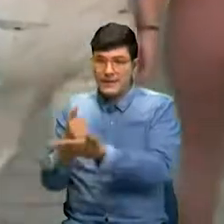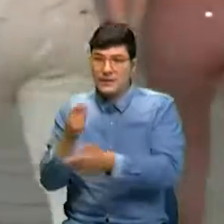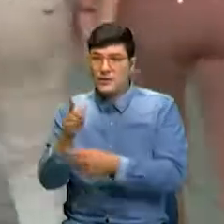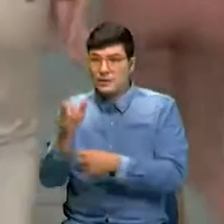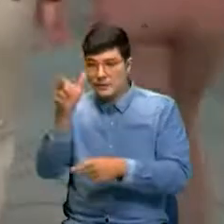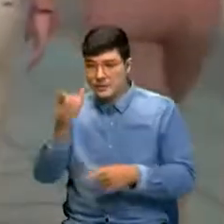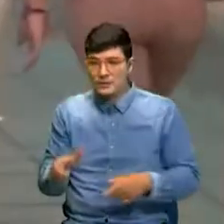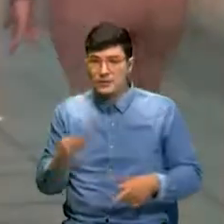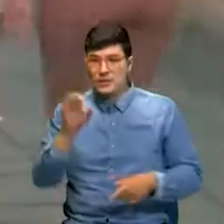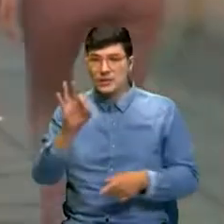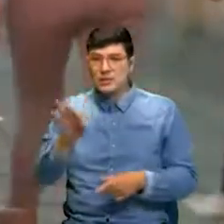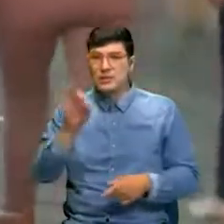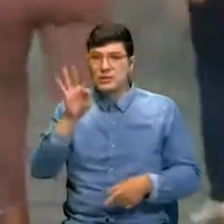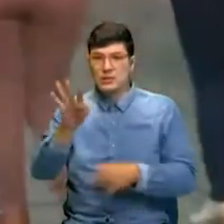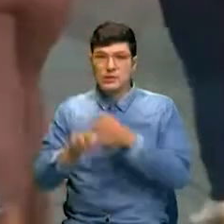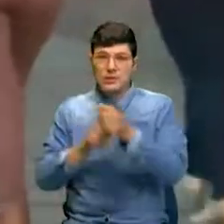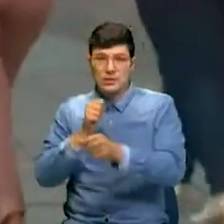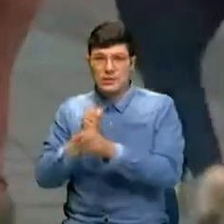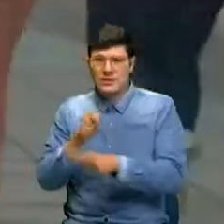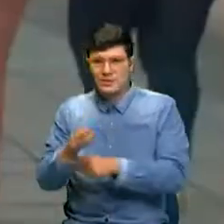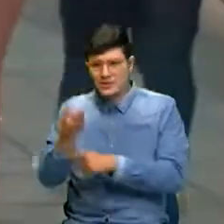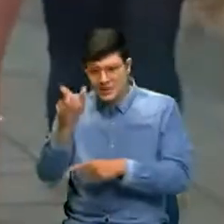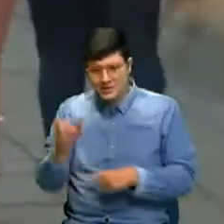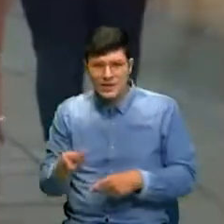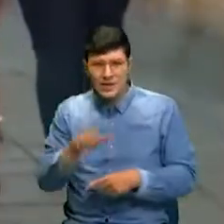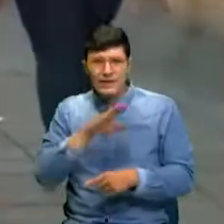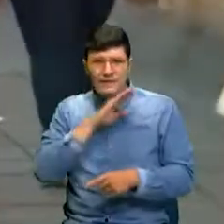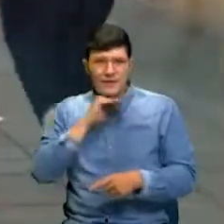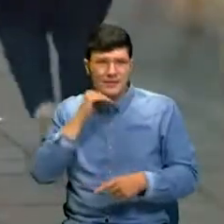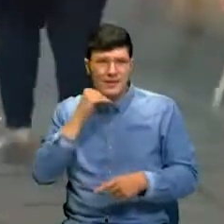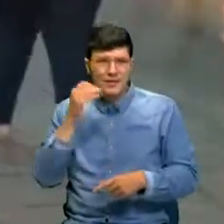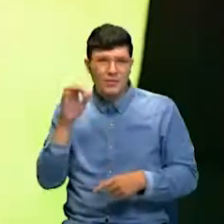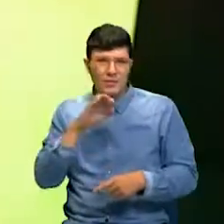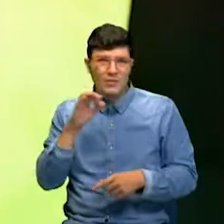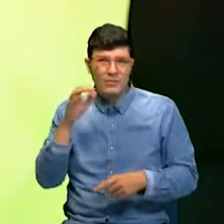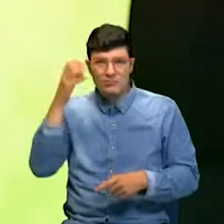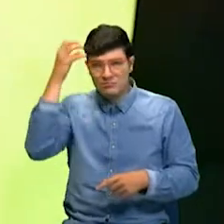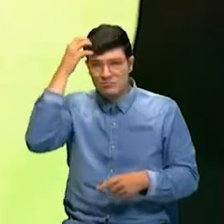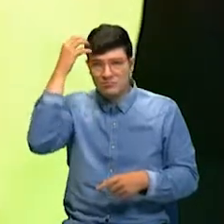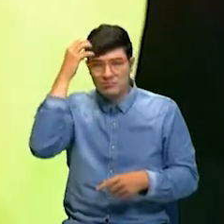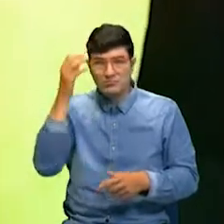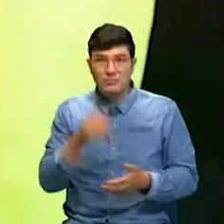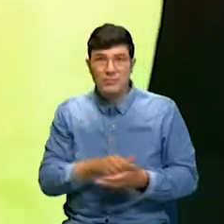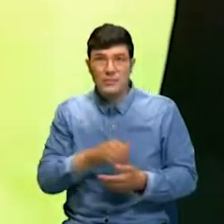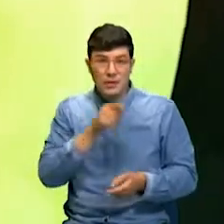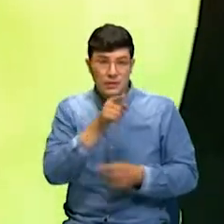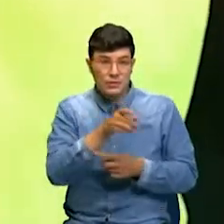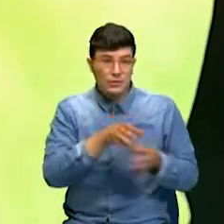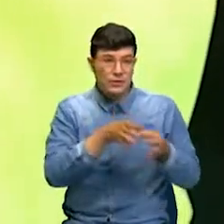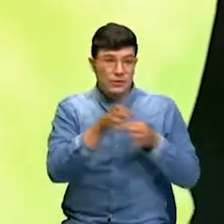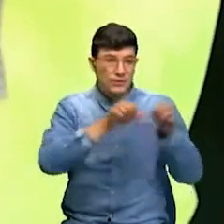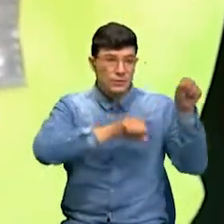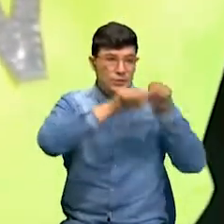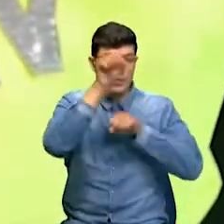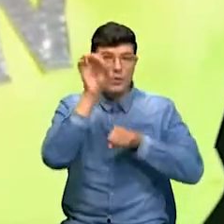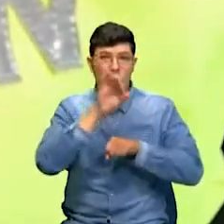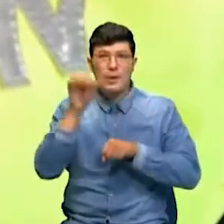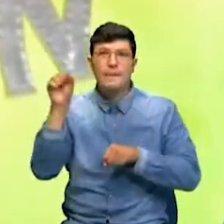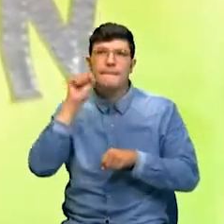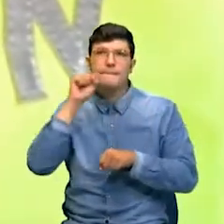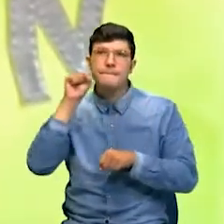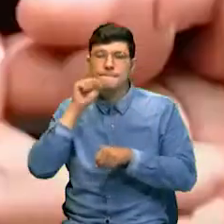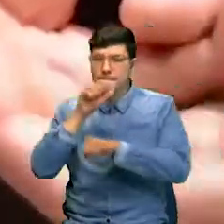34 años con síndrome de down en confines en el sur de santander en los municipios del socorro y barrancabermeja fueron